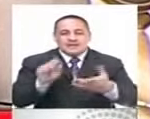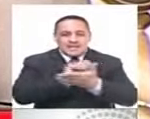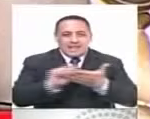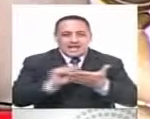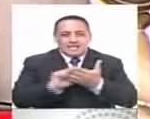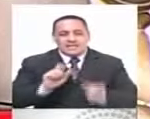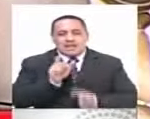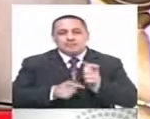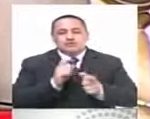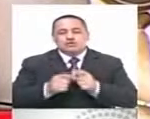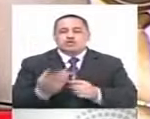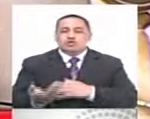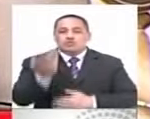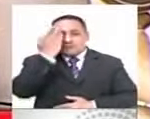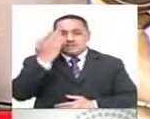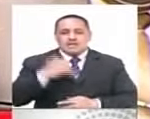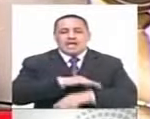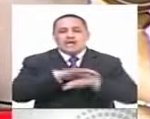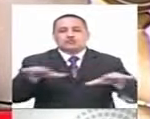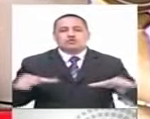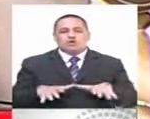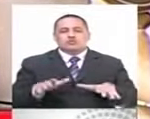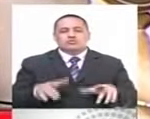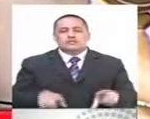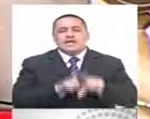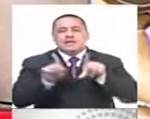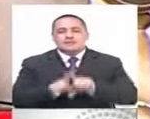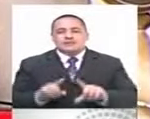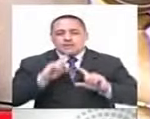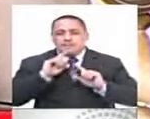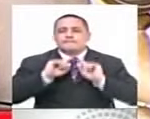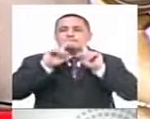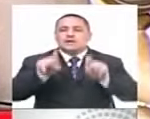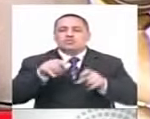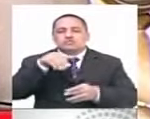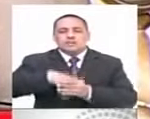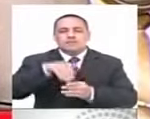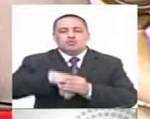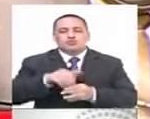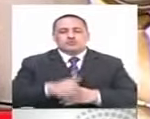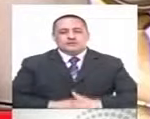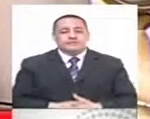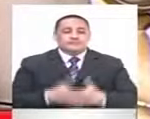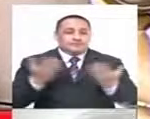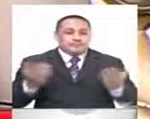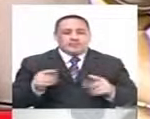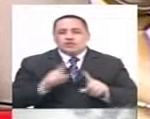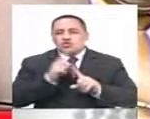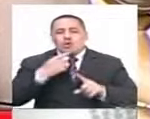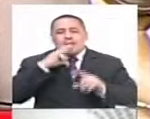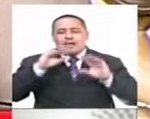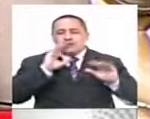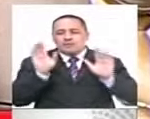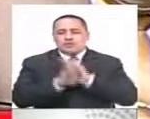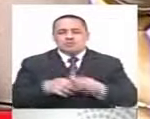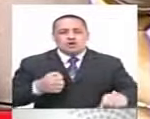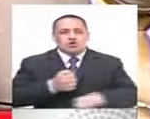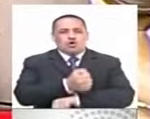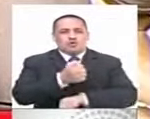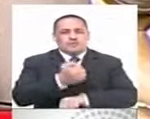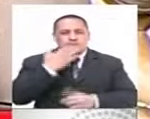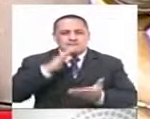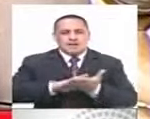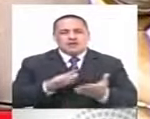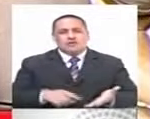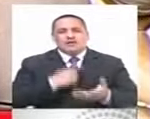pueblo nos imponga a todos mediante consulta popular. Lo que no dice el golpismo fascista